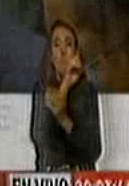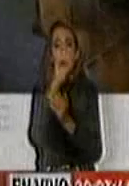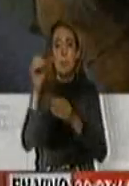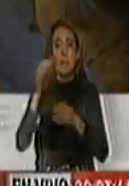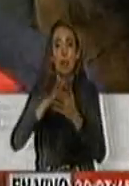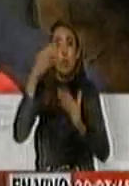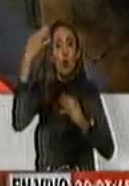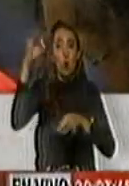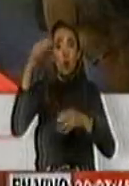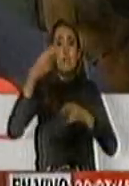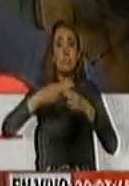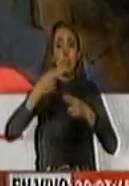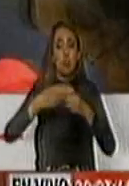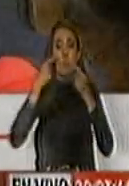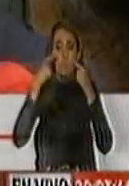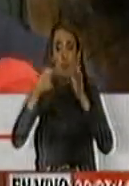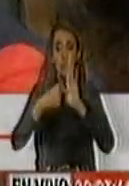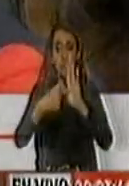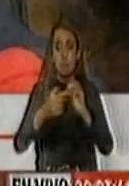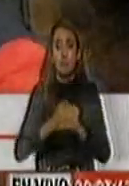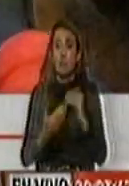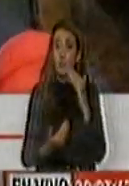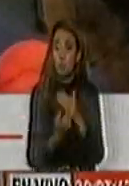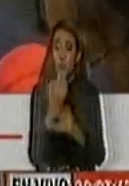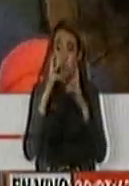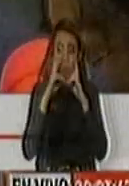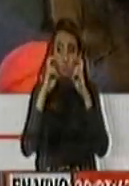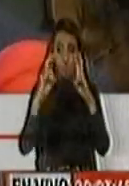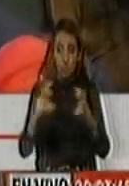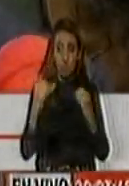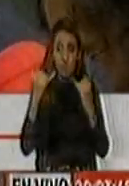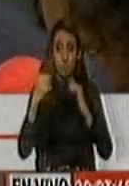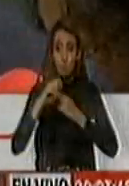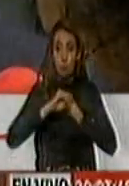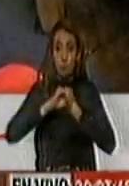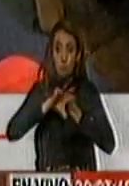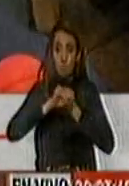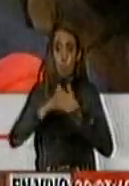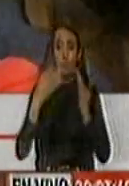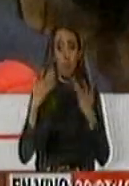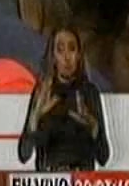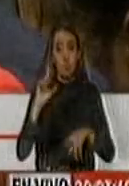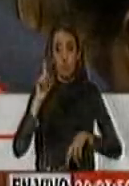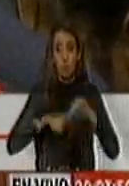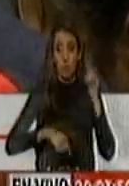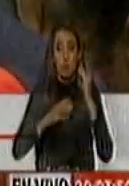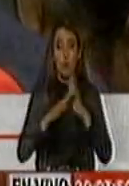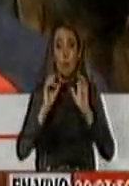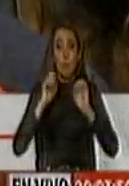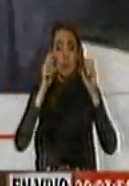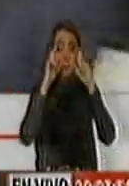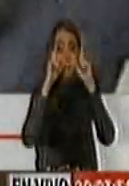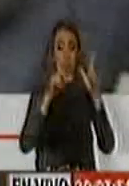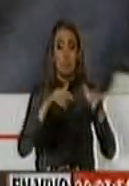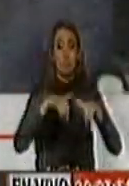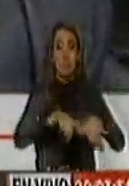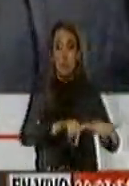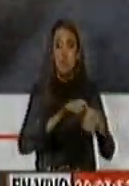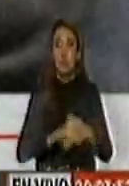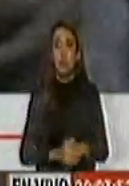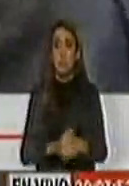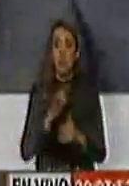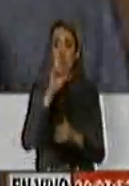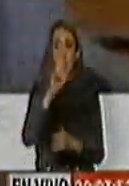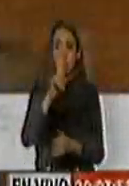caso presentar nuevas pistas con respecto a la información que aún no se ha publicado y que no ha sido pública, pero que ya está en manos de la Fiscalía. La fiscal